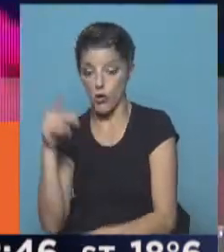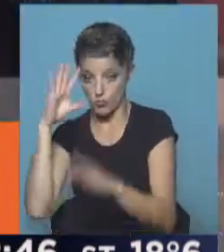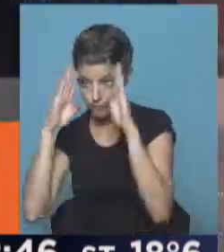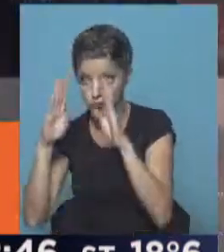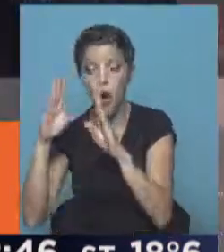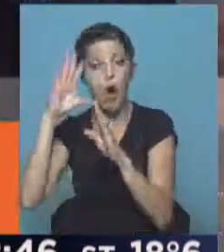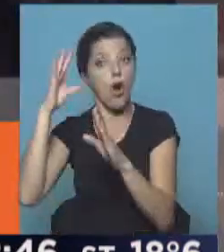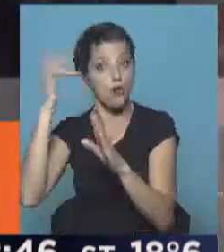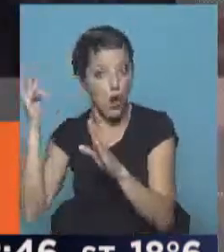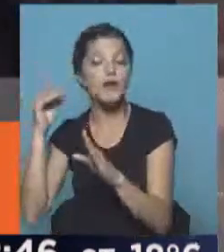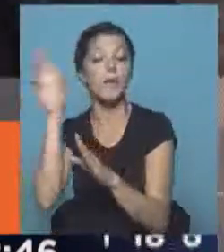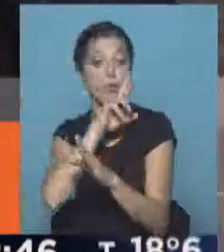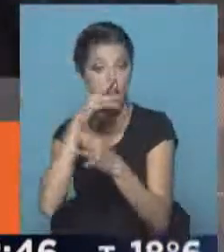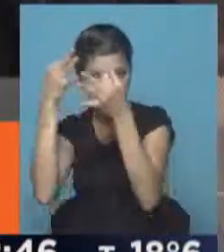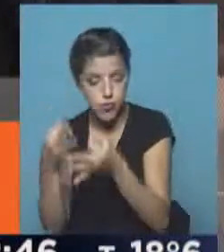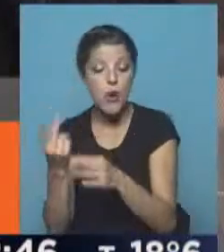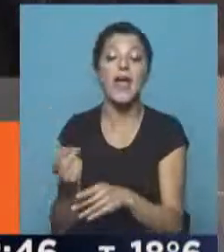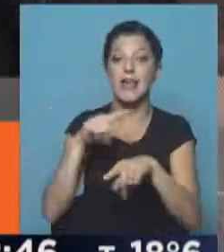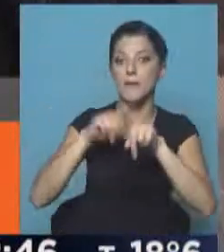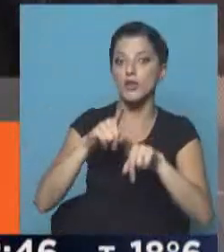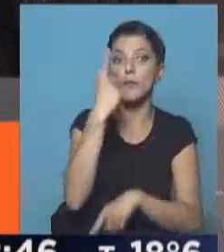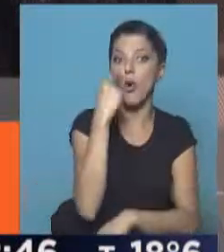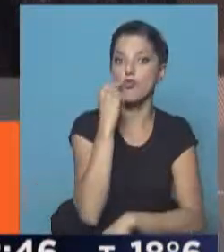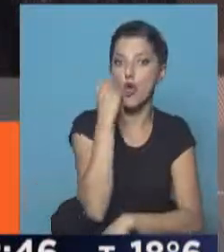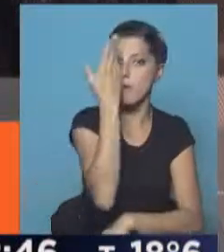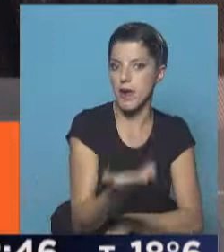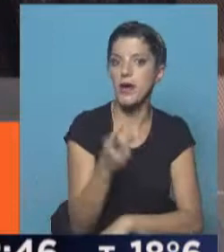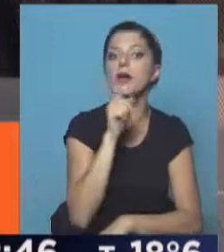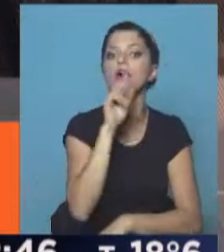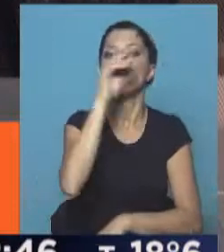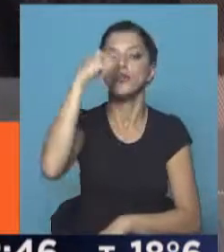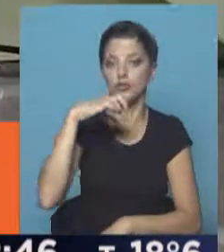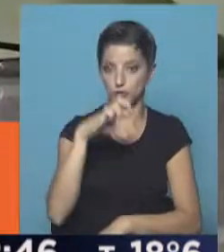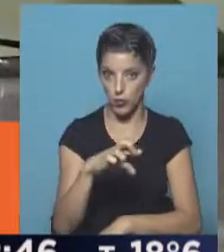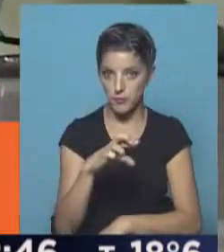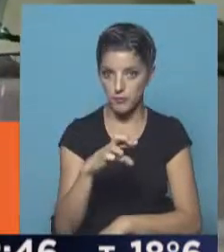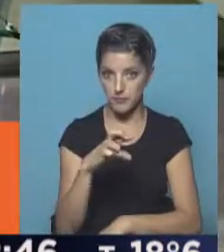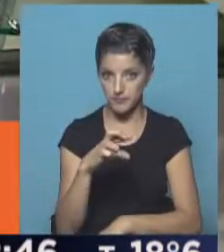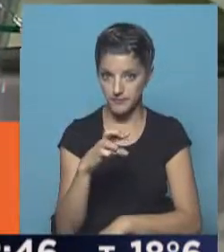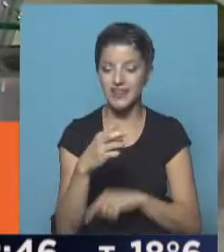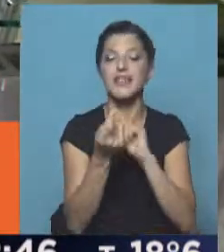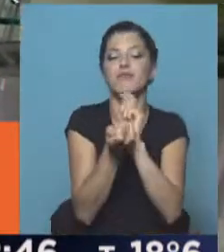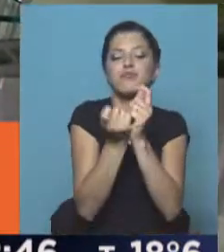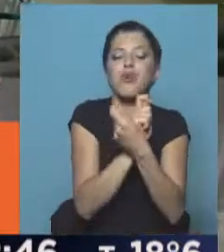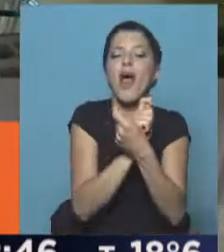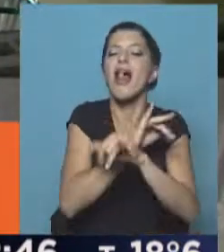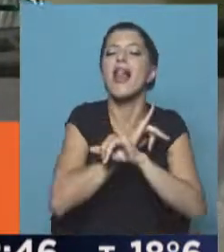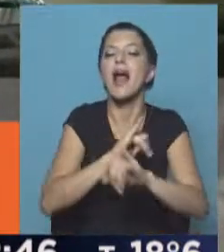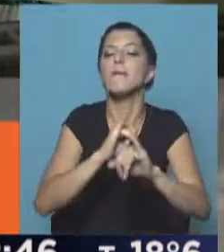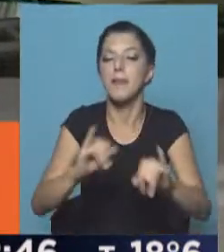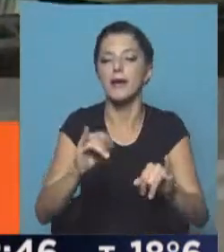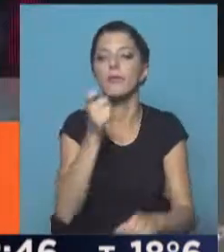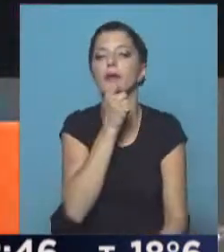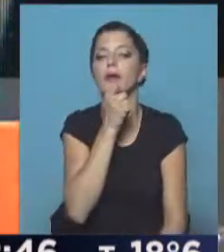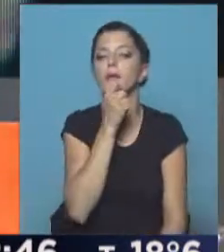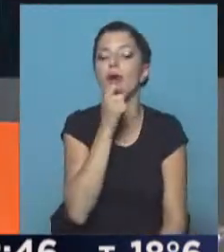un candidato que está, como Trump, que está haciéndole un giro a esta virilidad de la campaña norteamericana hasta posiciones,